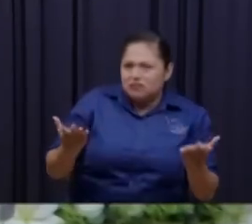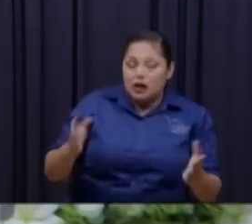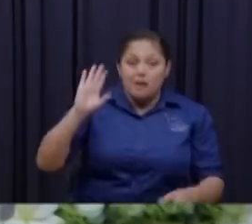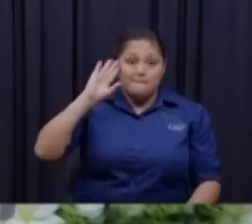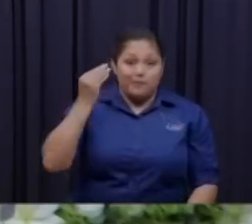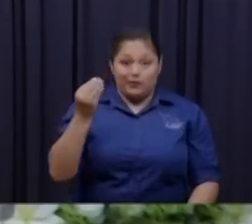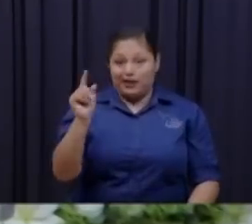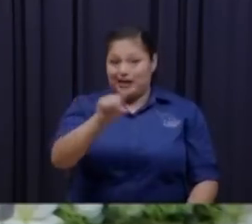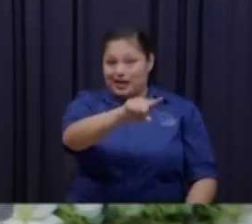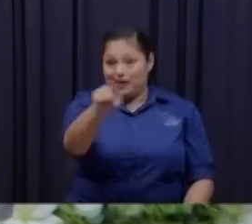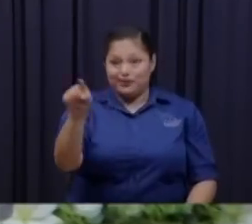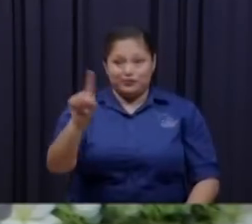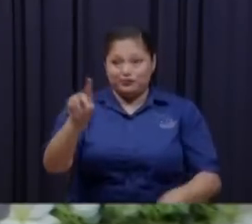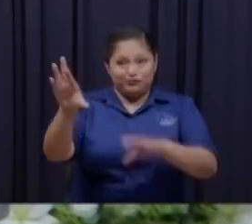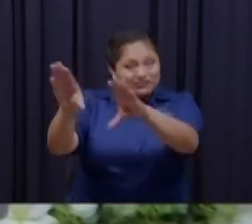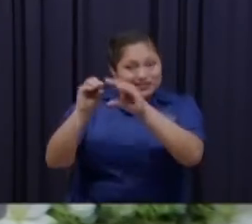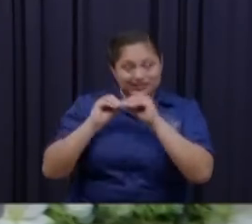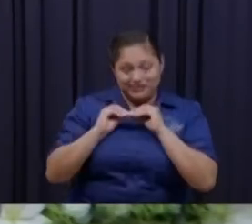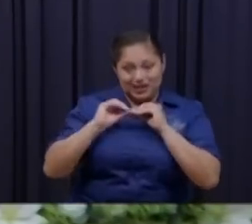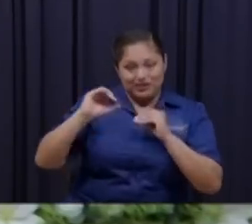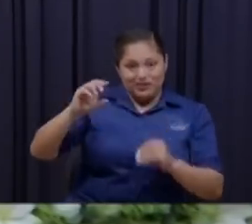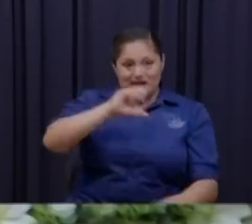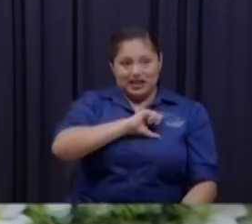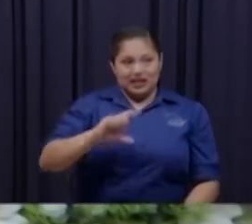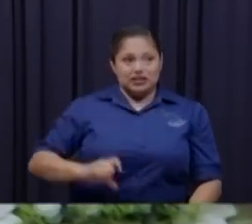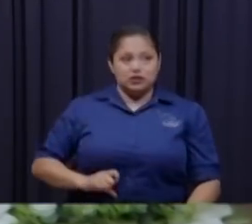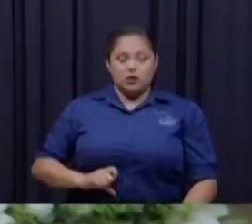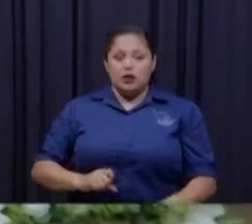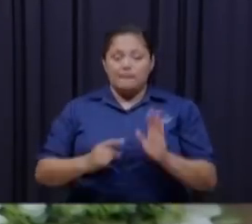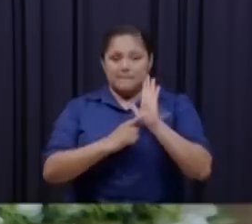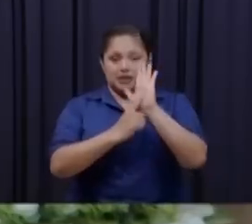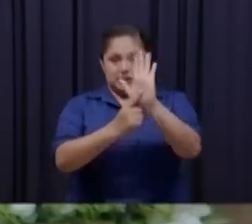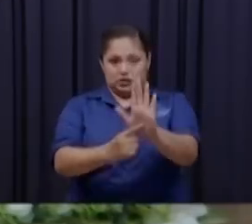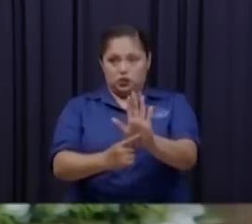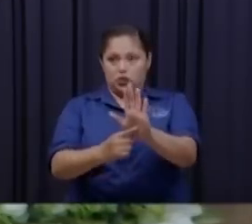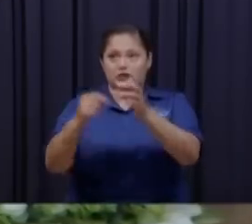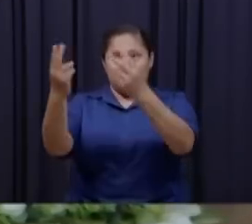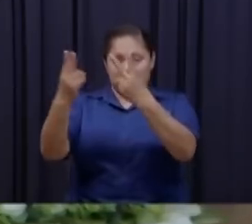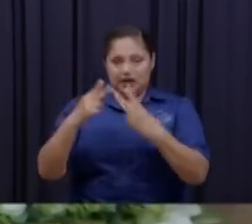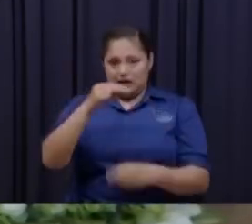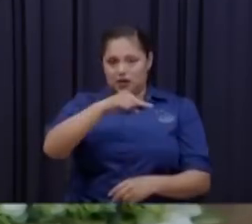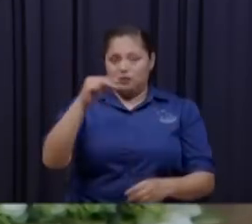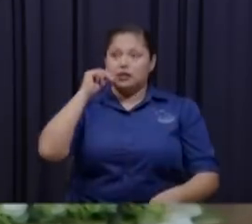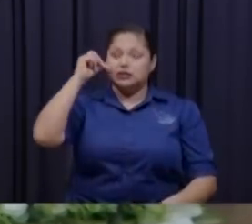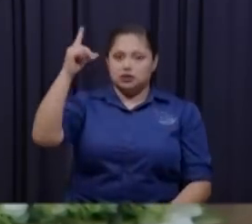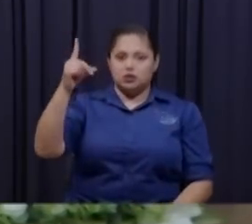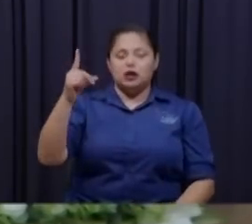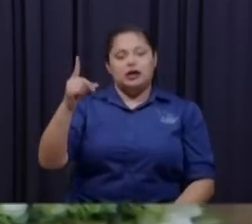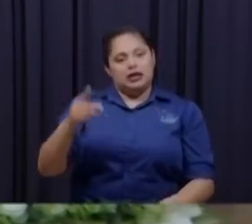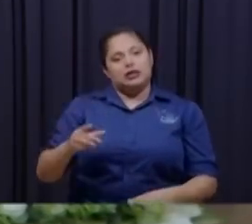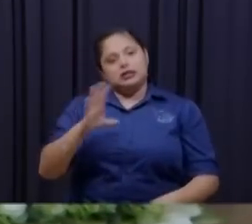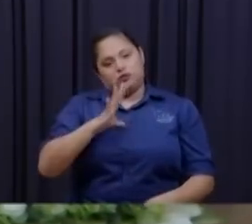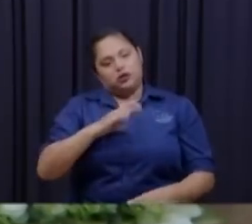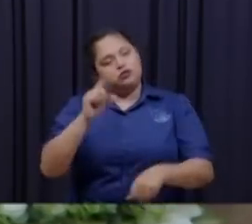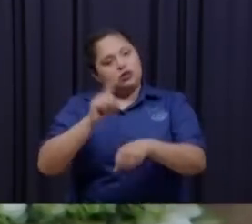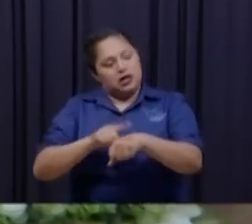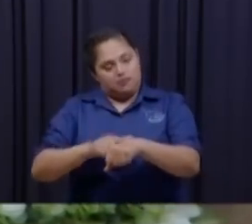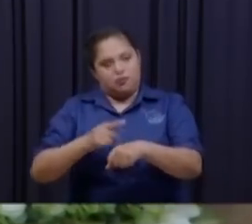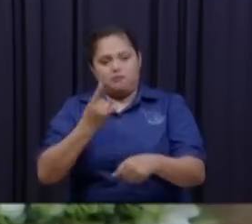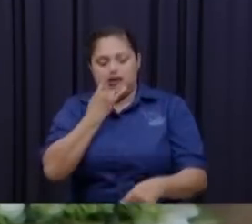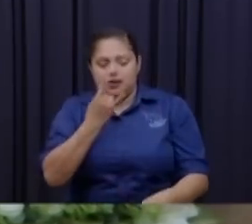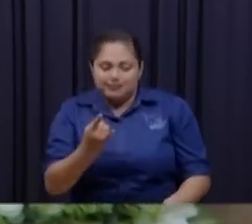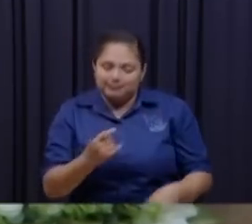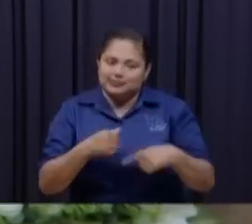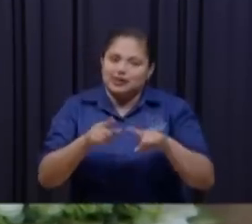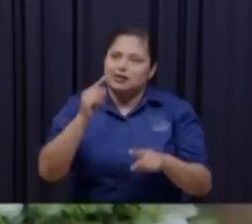recibieron a Cristo. Él se presentó y venía en el nombre del Señor y le dijeron, no, y les dio tiempo. Porque, hermano, perdóneme, pero el